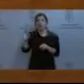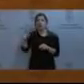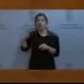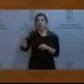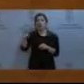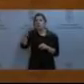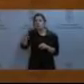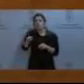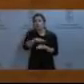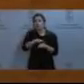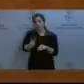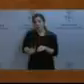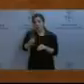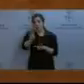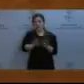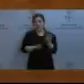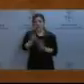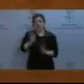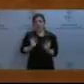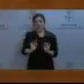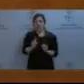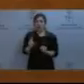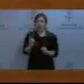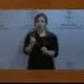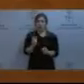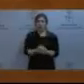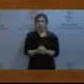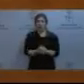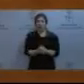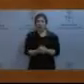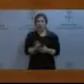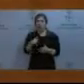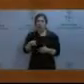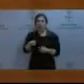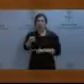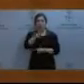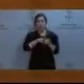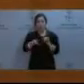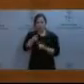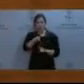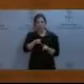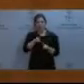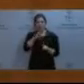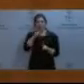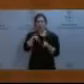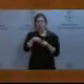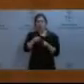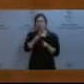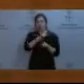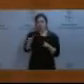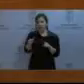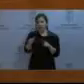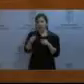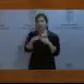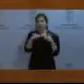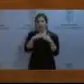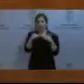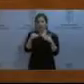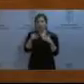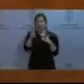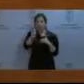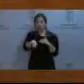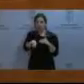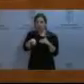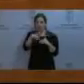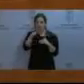2, Cangas de Narcea, 2. Existen notables problemas en las circulaciones internas de los pacientes. Determinados servicios